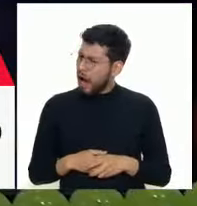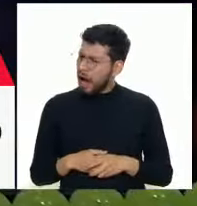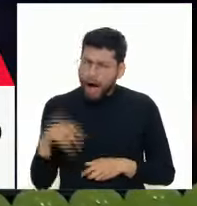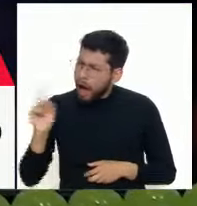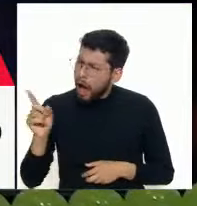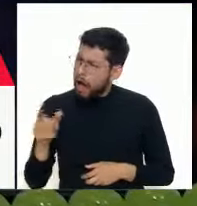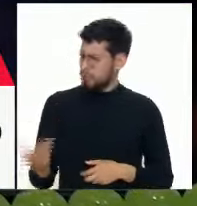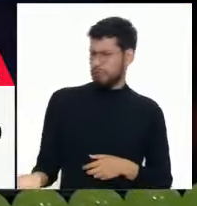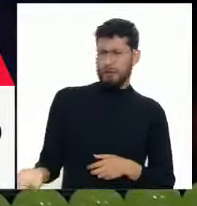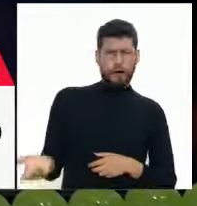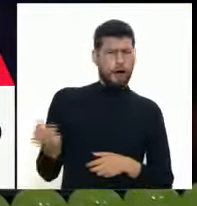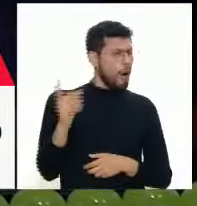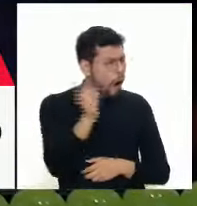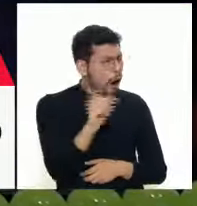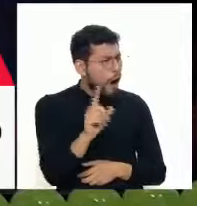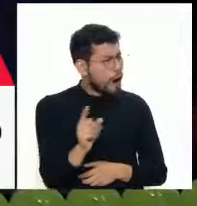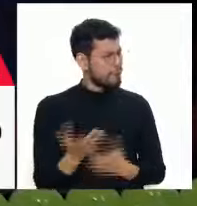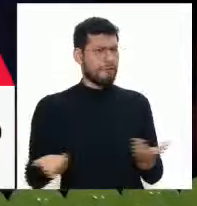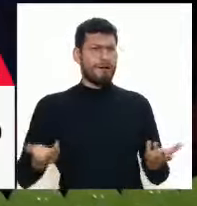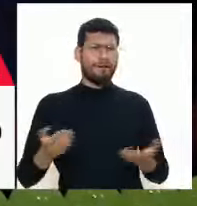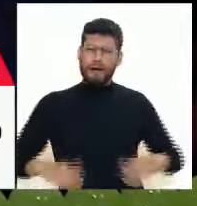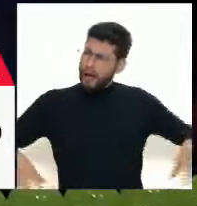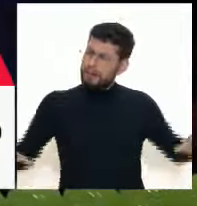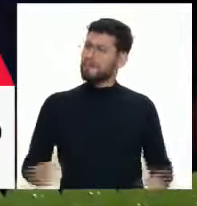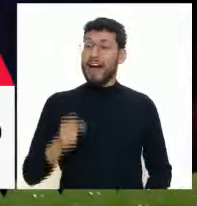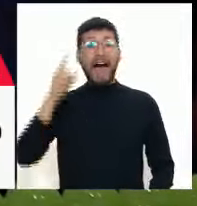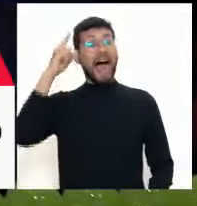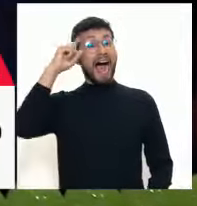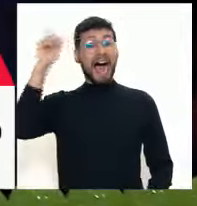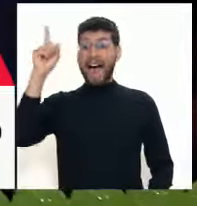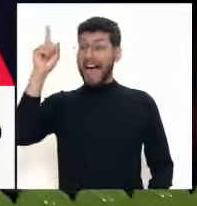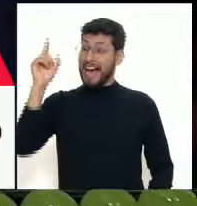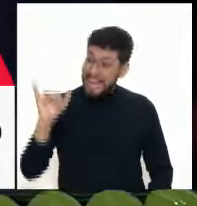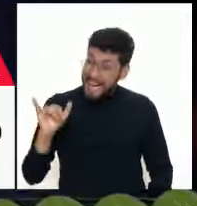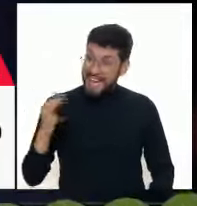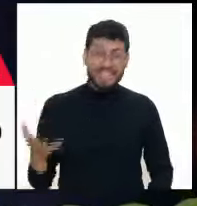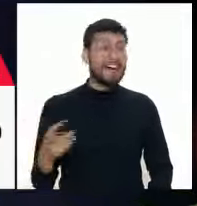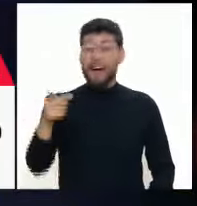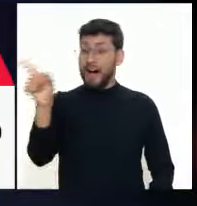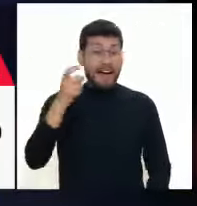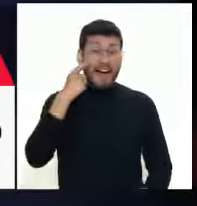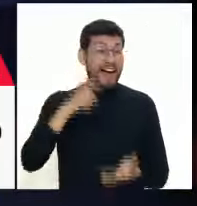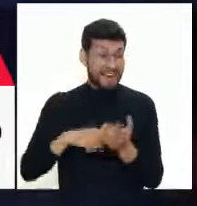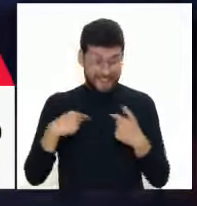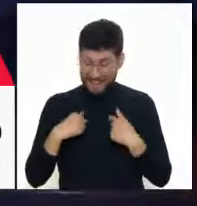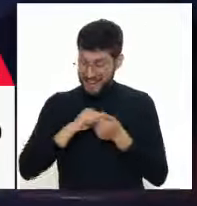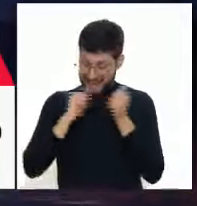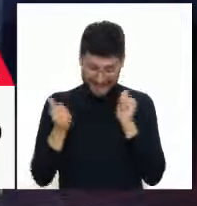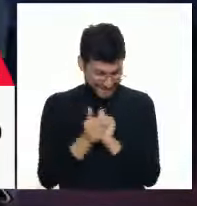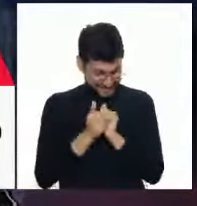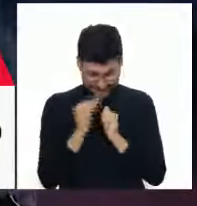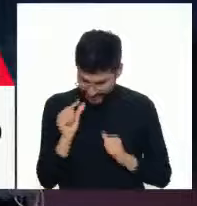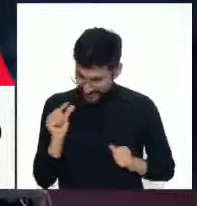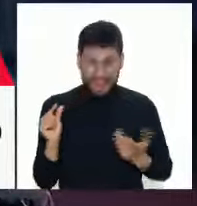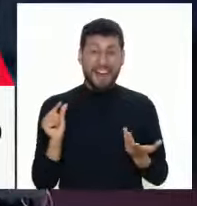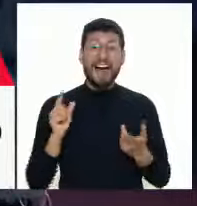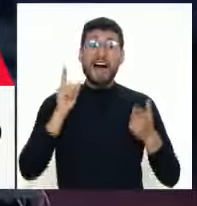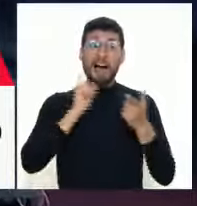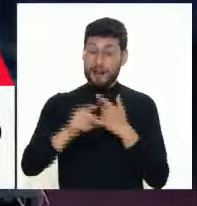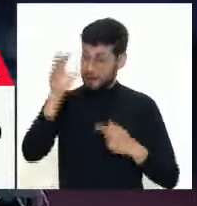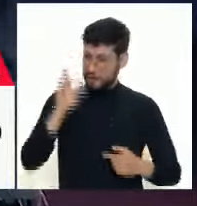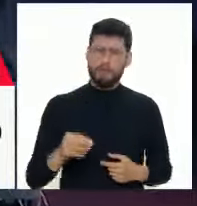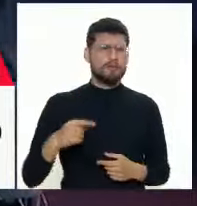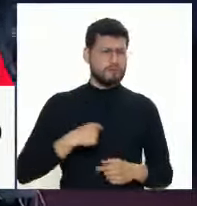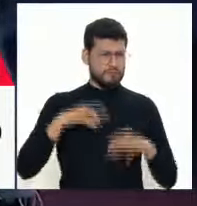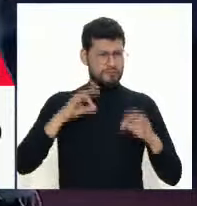¿Cómo que no? ¿Cómo que no? Ah, ya sé, lo que pasa es que no me reconocen, he cambiado un poquito, pero les aseguro